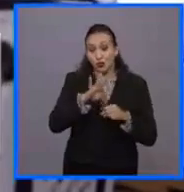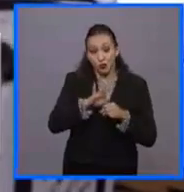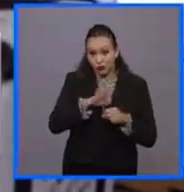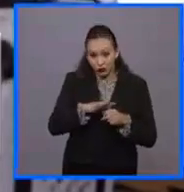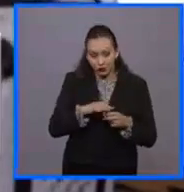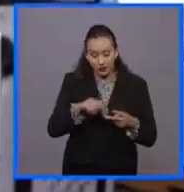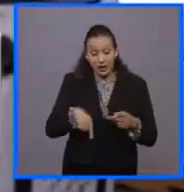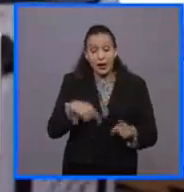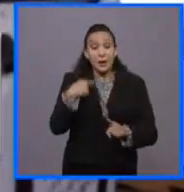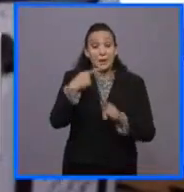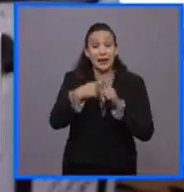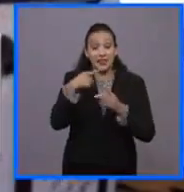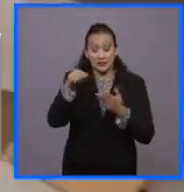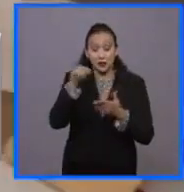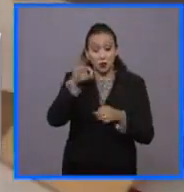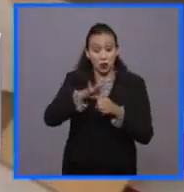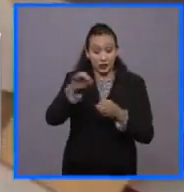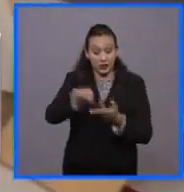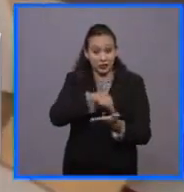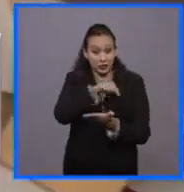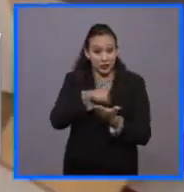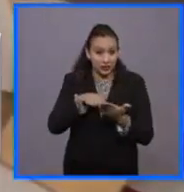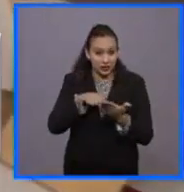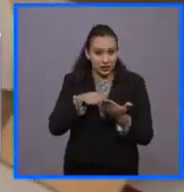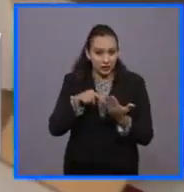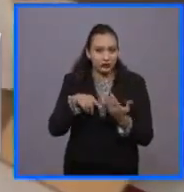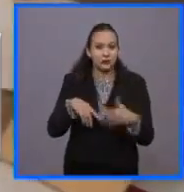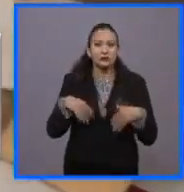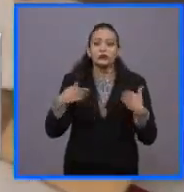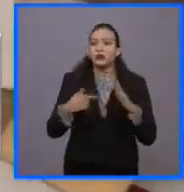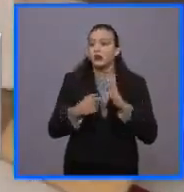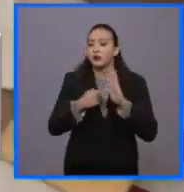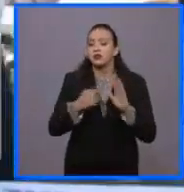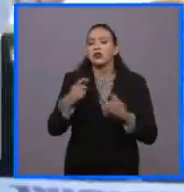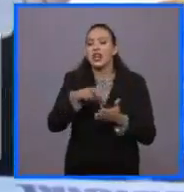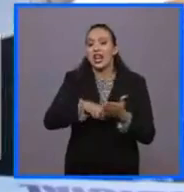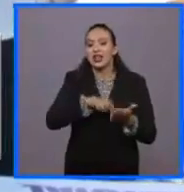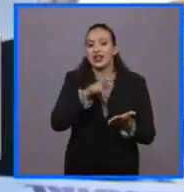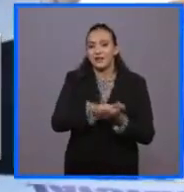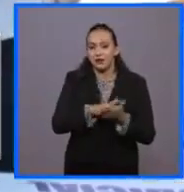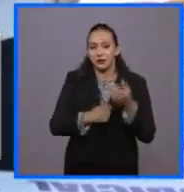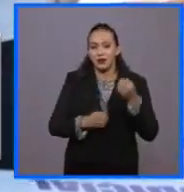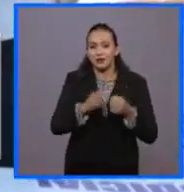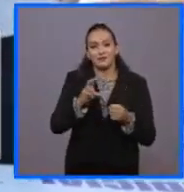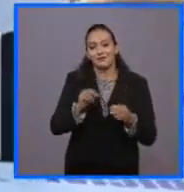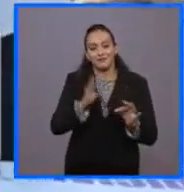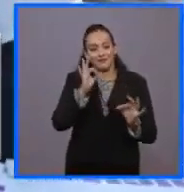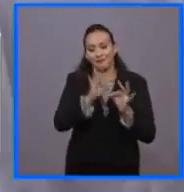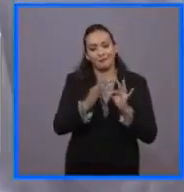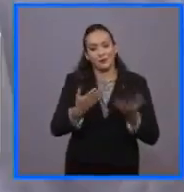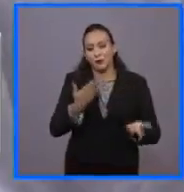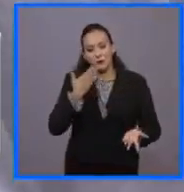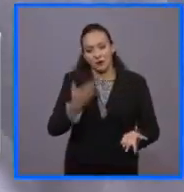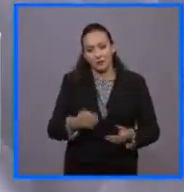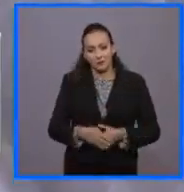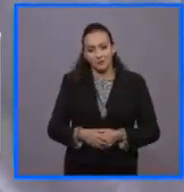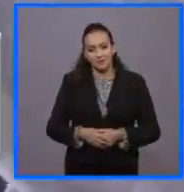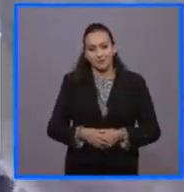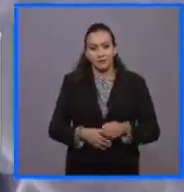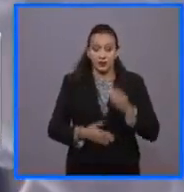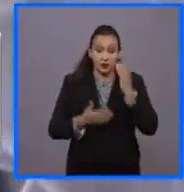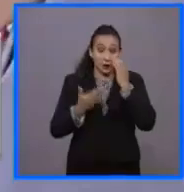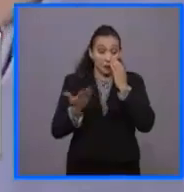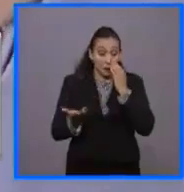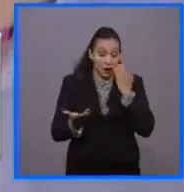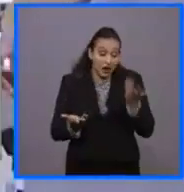votos, que superó a los sufragios efectivos, confirmaron que la reforma judicial no cumplió con las expectativas. Ante este